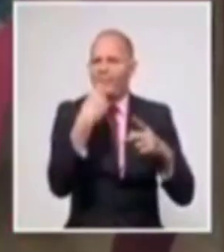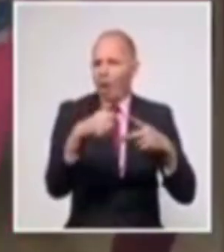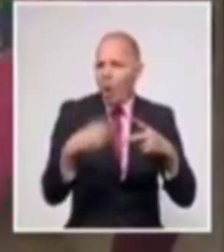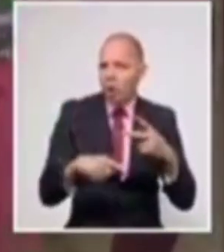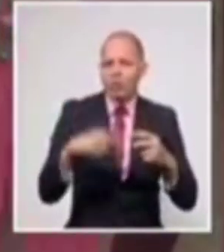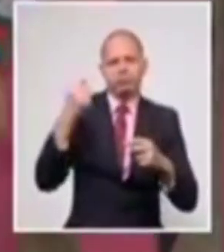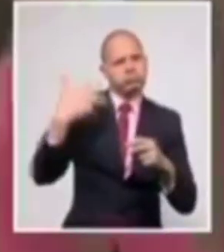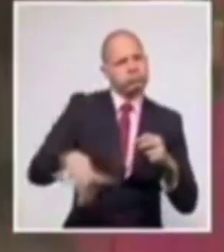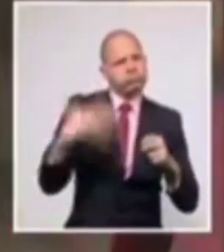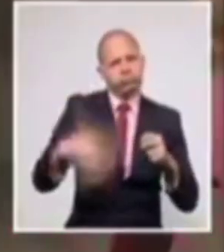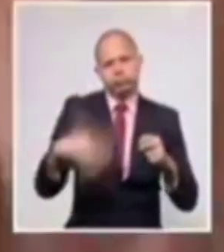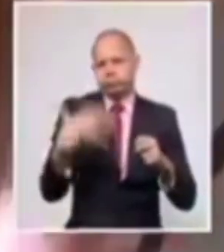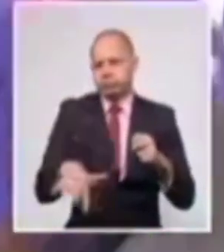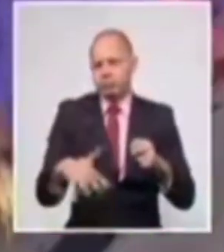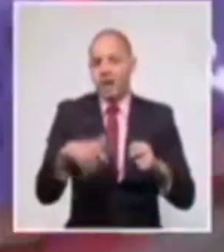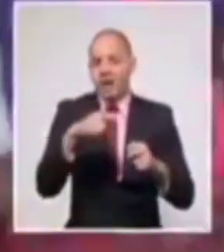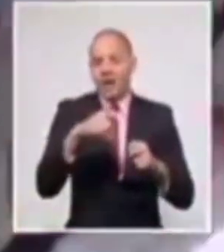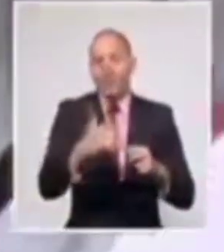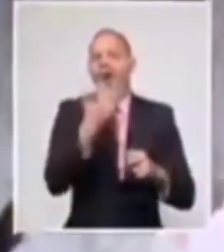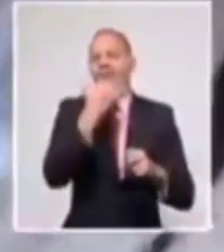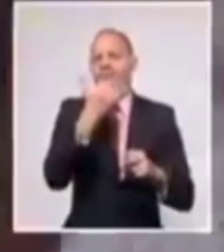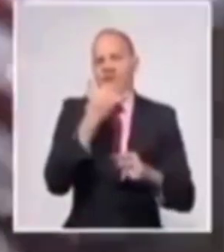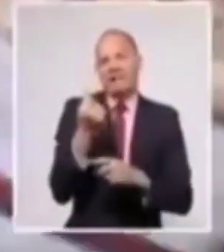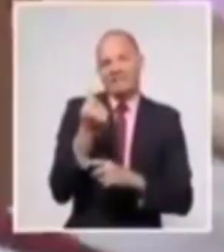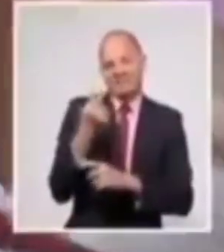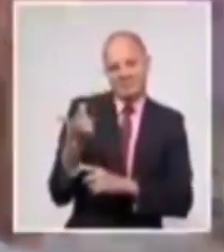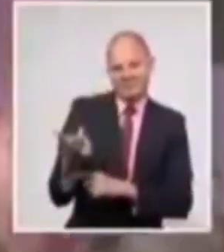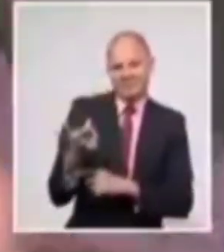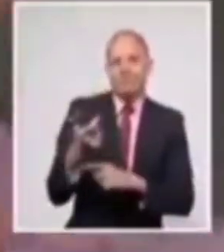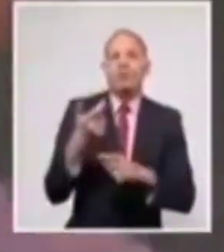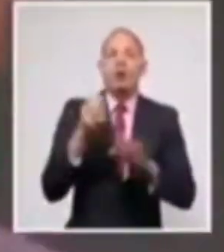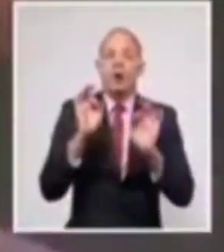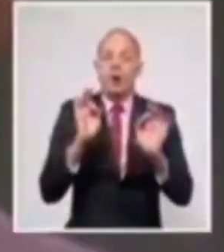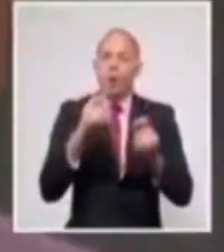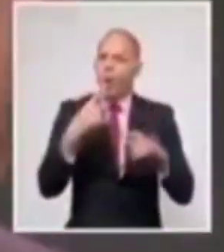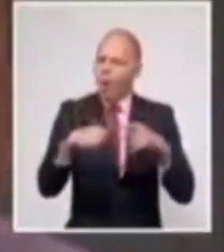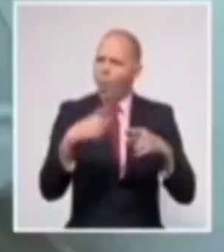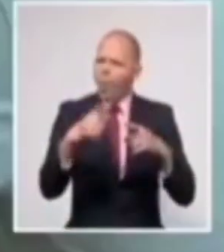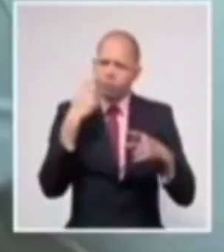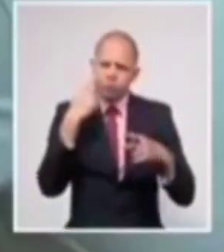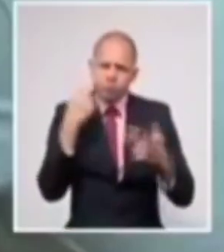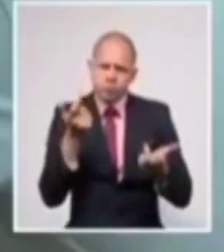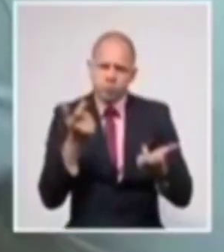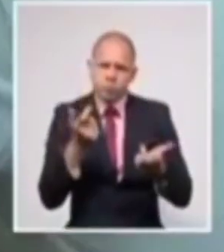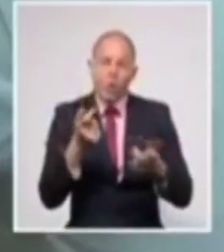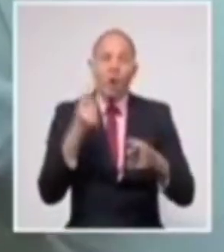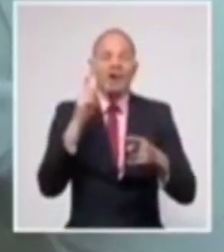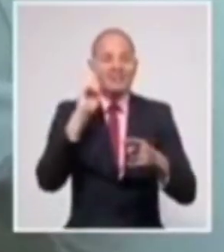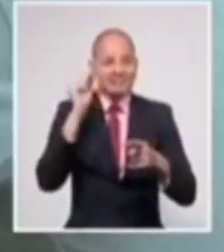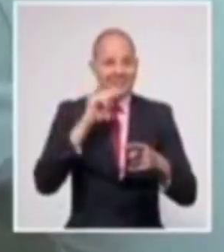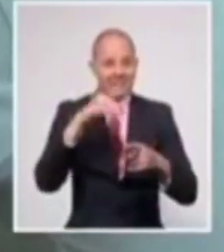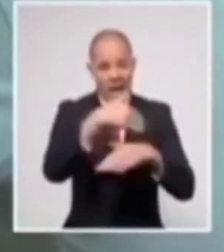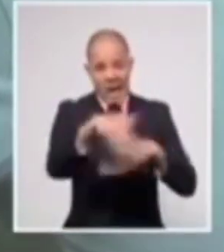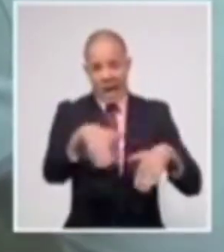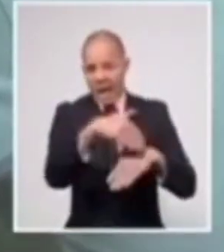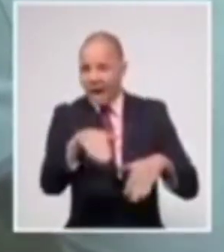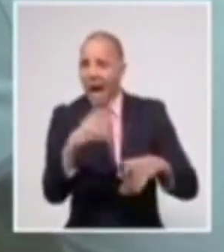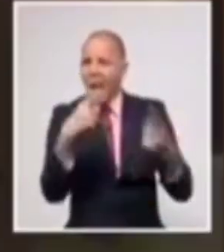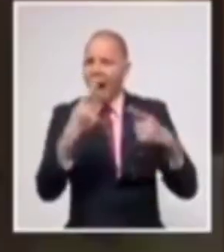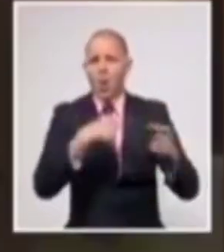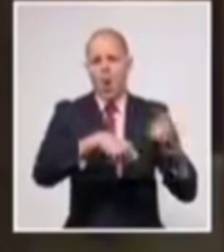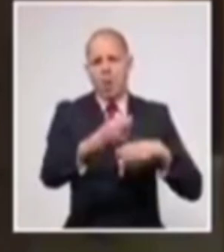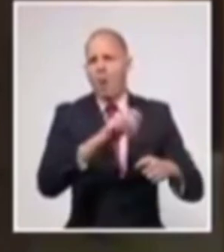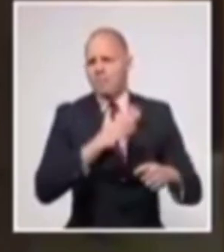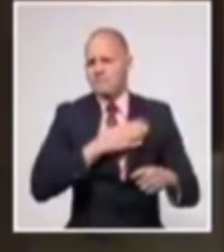credibilidad también se puede generar escasez excesos de liquidez y mayor protagonismo de los mercados informales todo lo cual